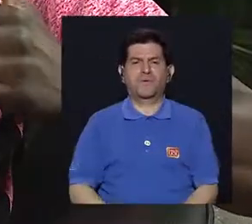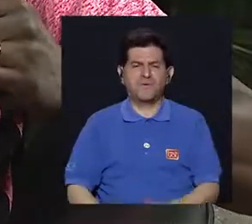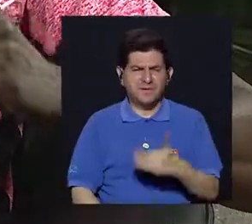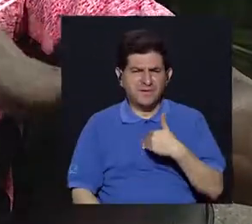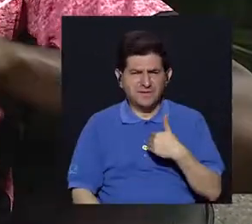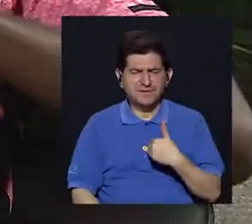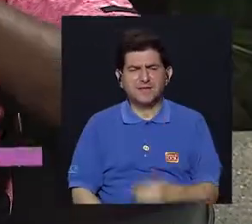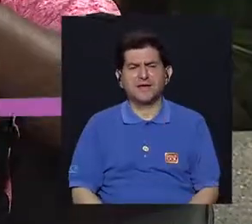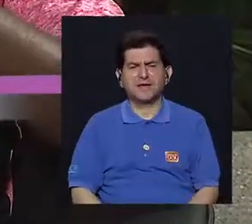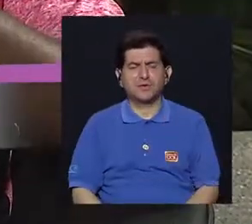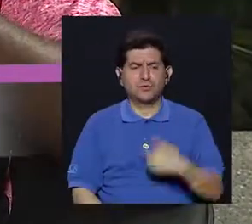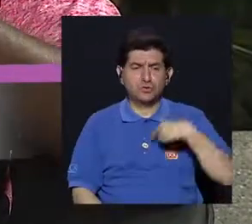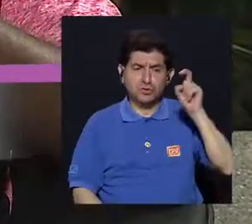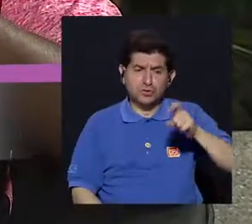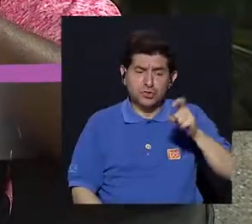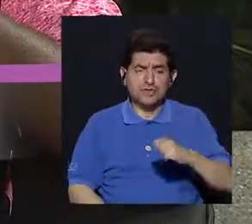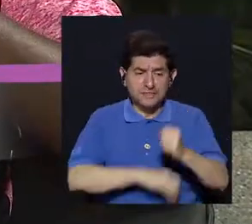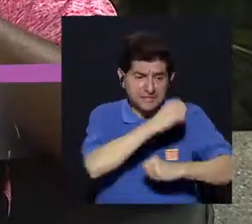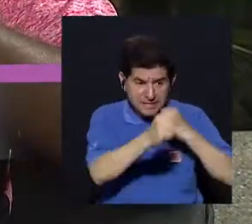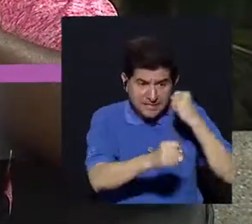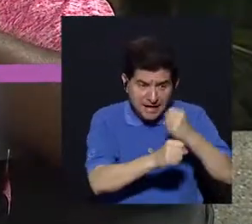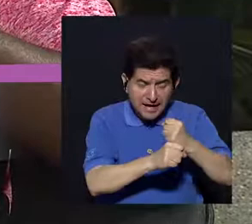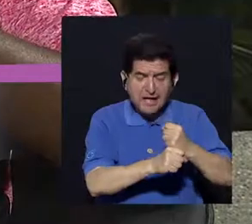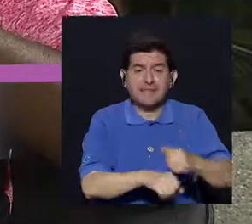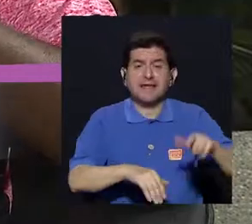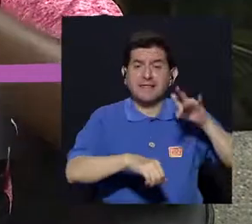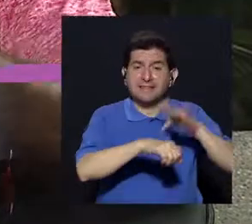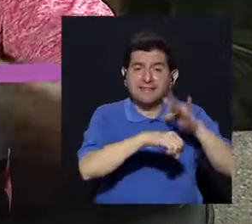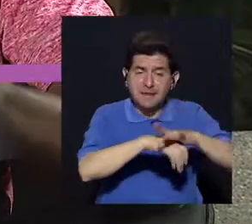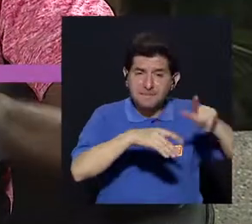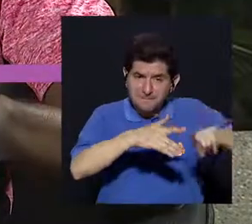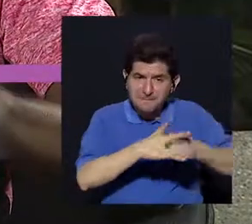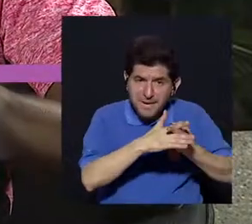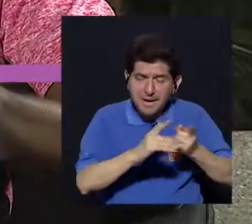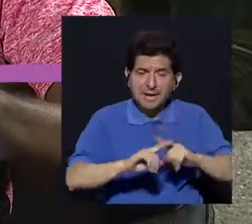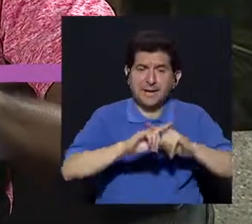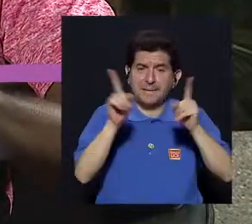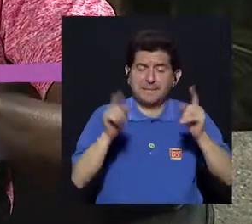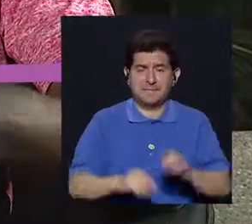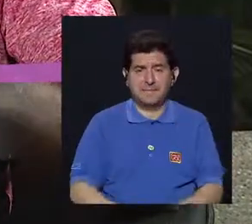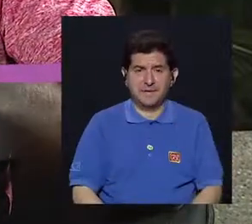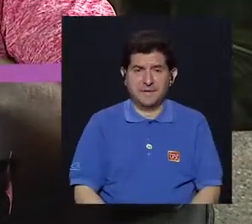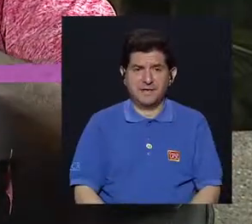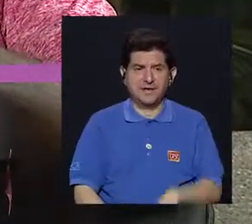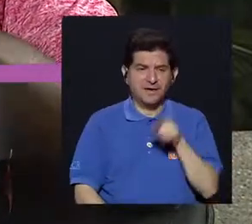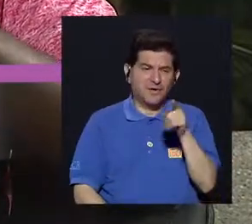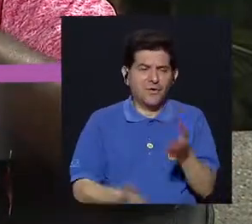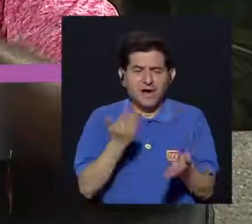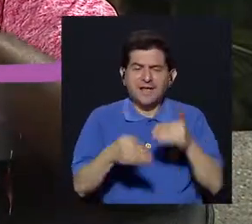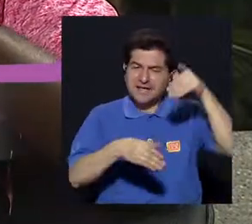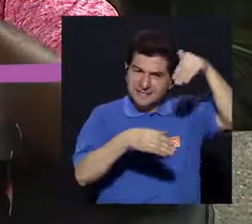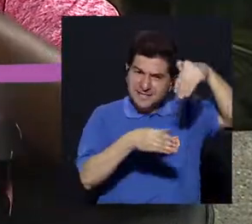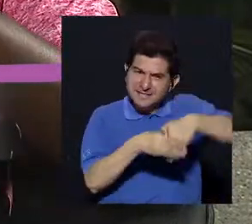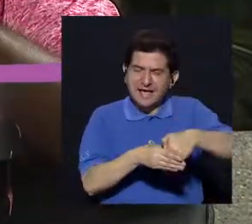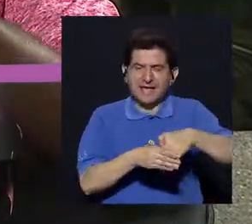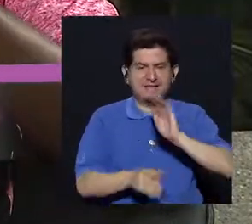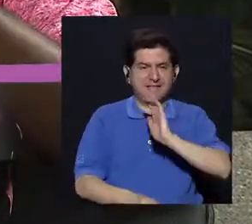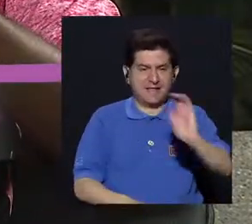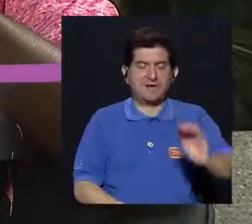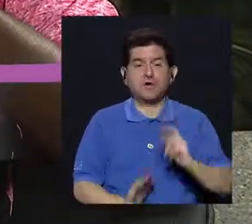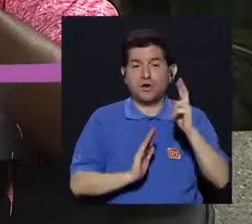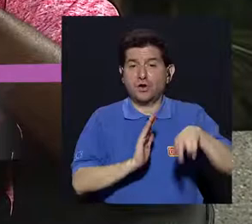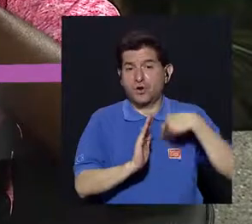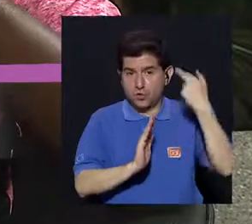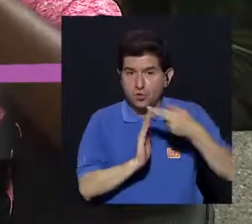mayor, entonces tengo cierta edad hasta donde tengo que llegar y tengo que empezar a una edad temprana. Pero yo creo que es ahí donde metemos a